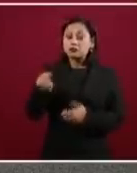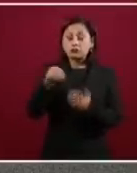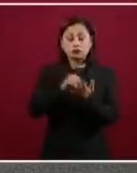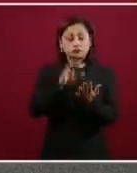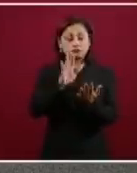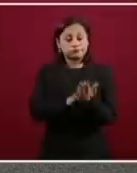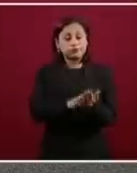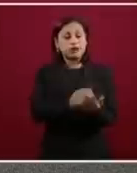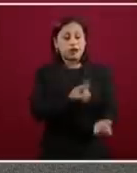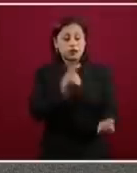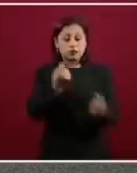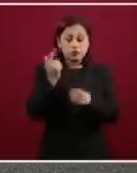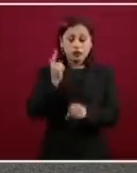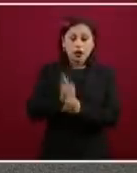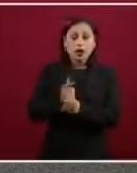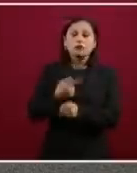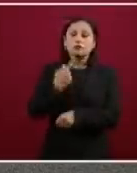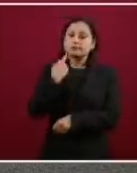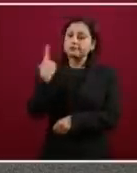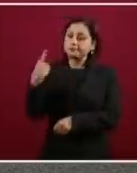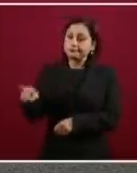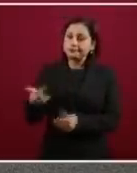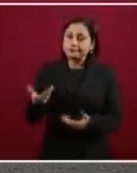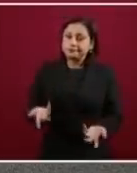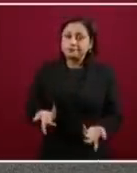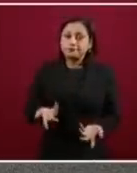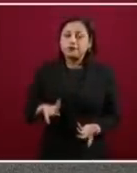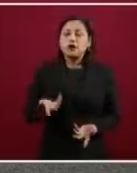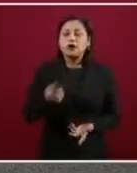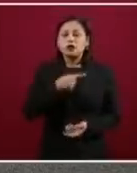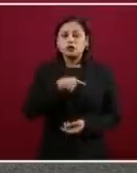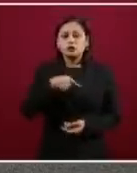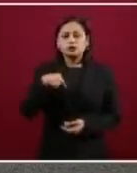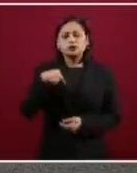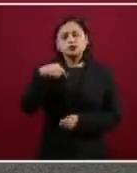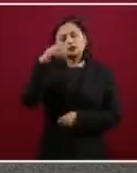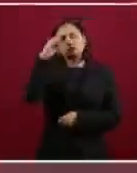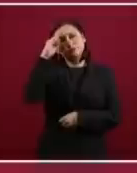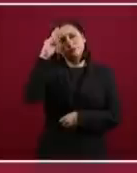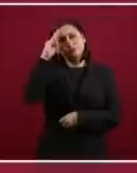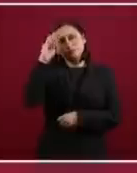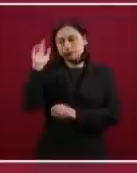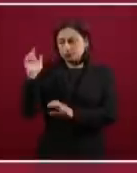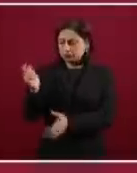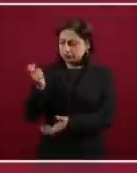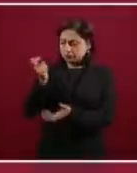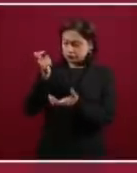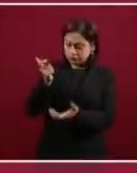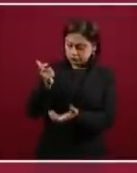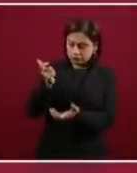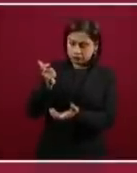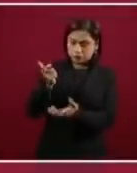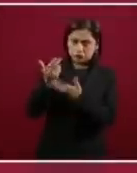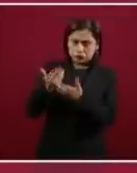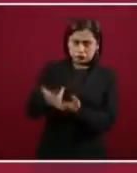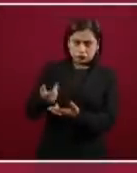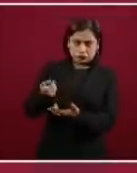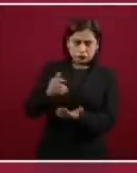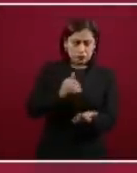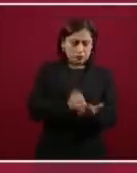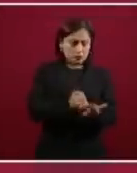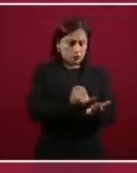Nosotros decidimos que ese recurso se destine al Tren Maya.